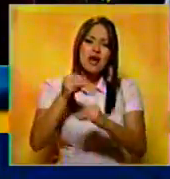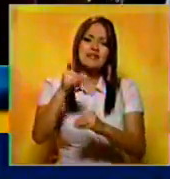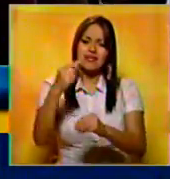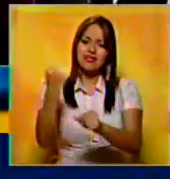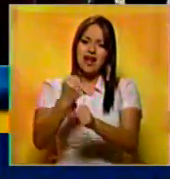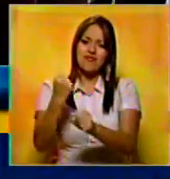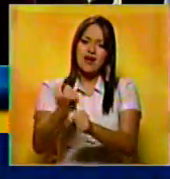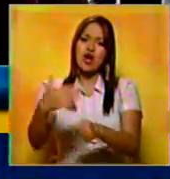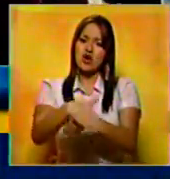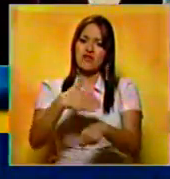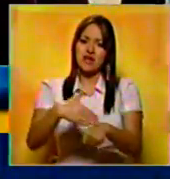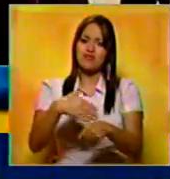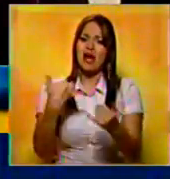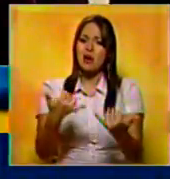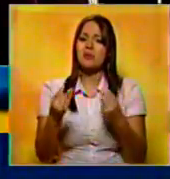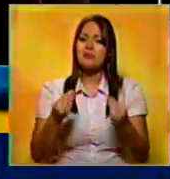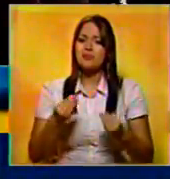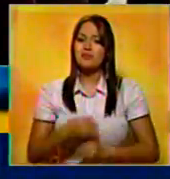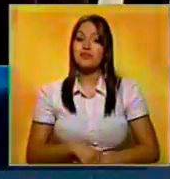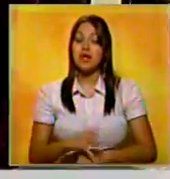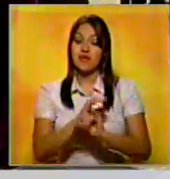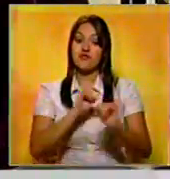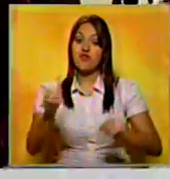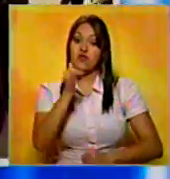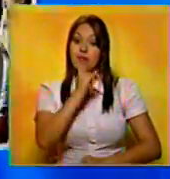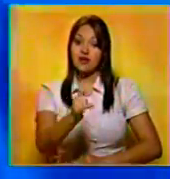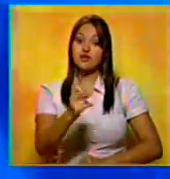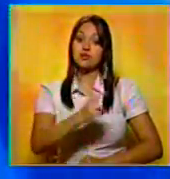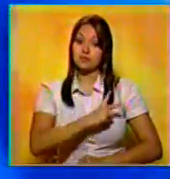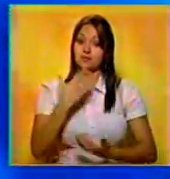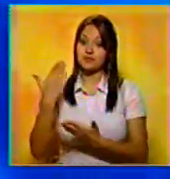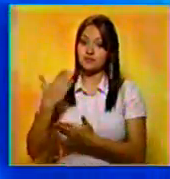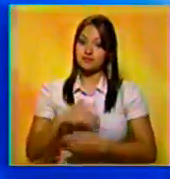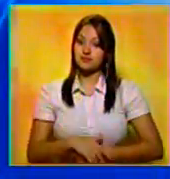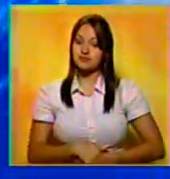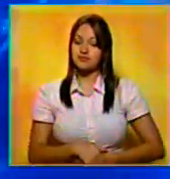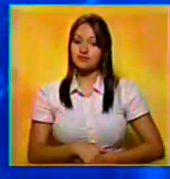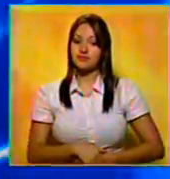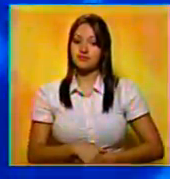funcionarios del gobierno. Es la información que podemos ofrecerles a esta hora. Gualesca Manzi, Noticiero Venevisión.